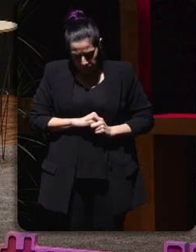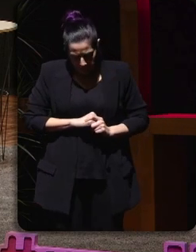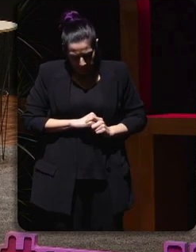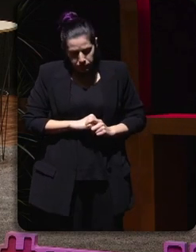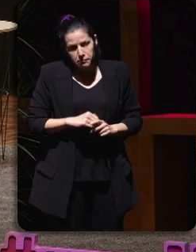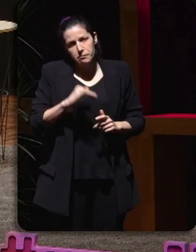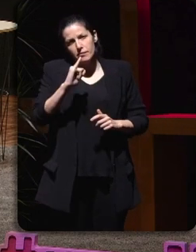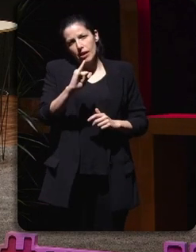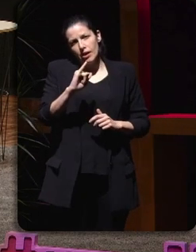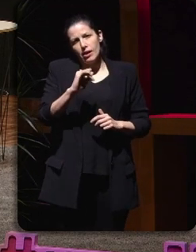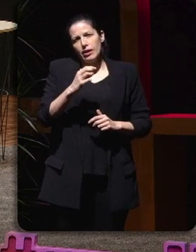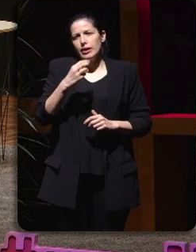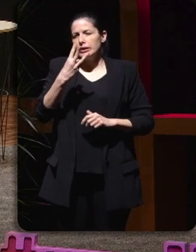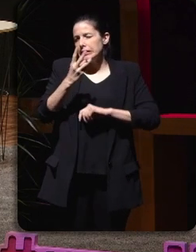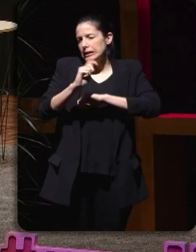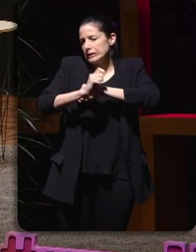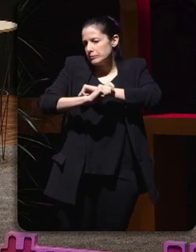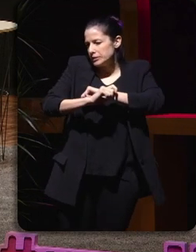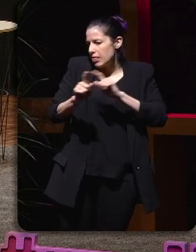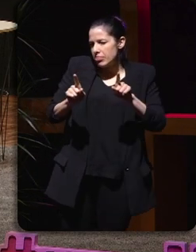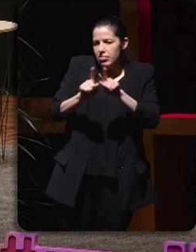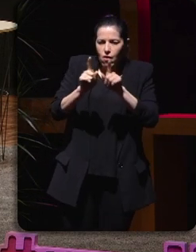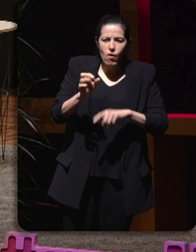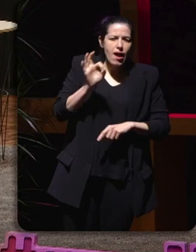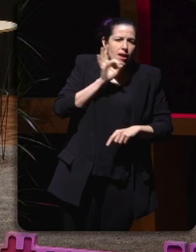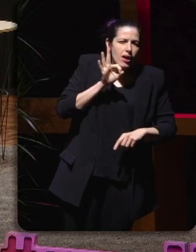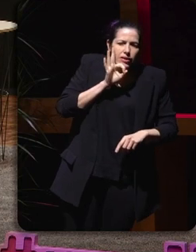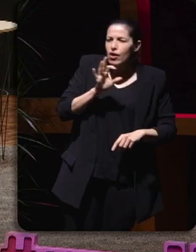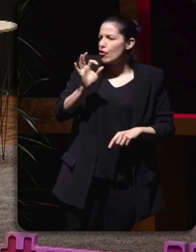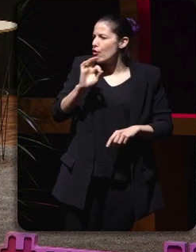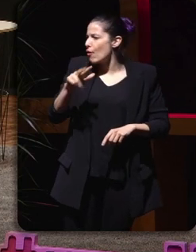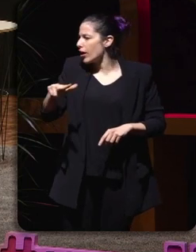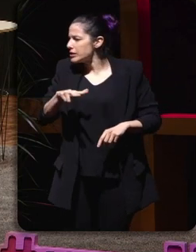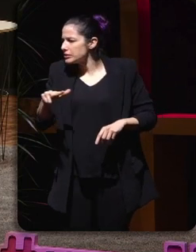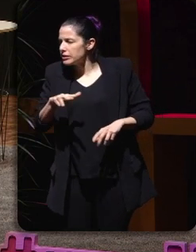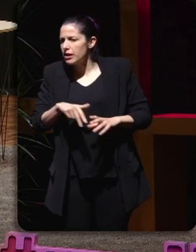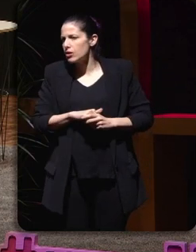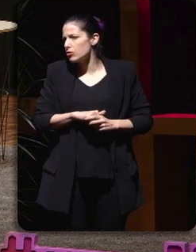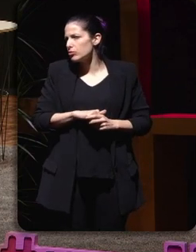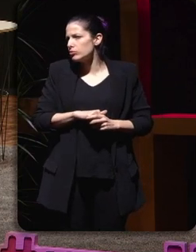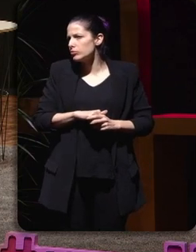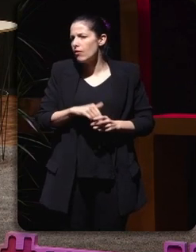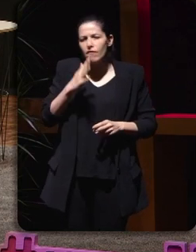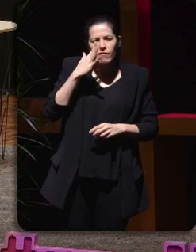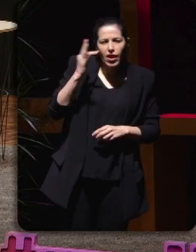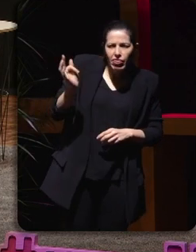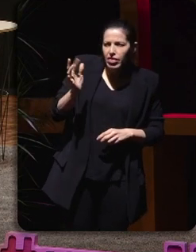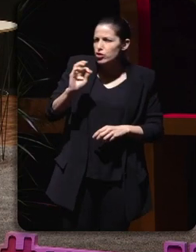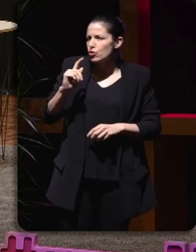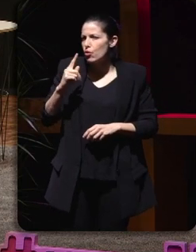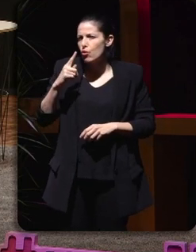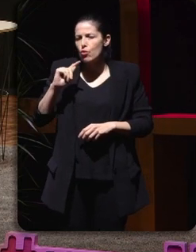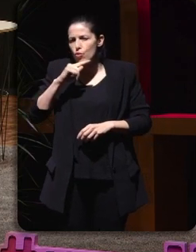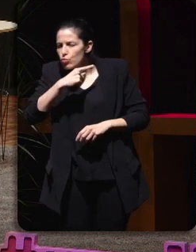tres pistas que da igual que habléis Gallego que hable Castellano que se hable francés que se hable